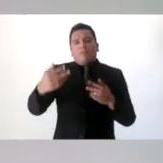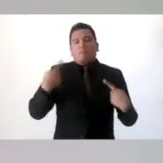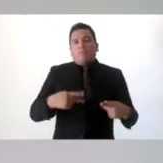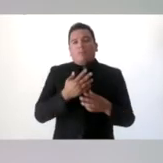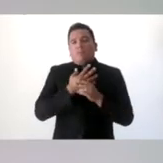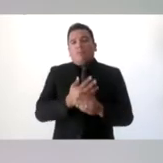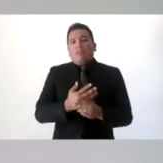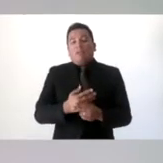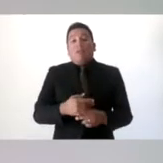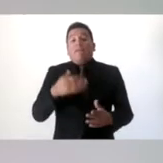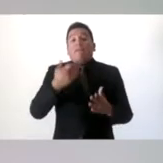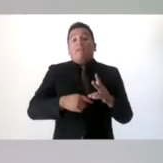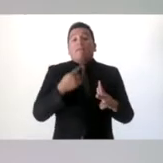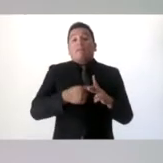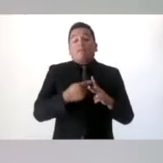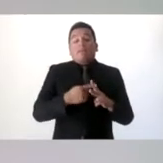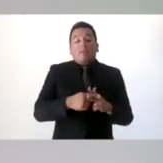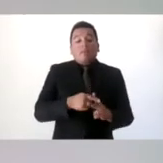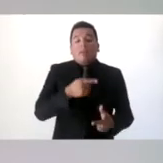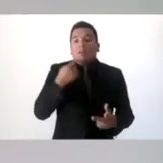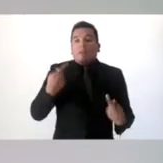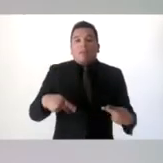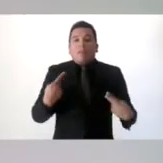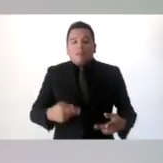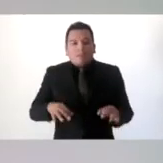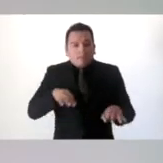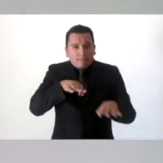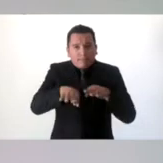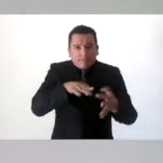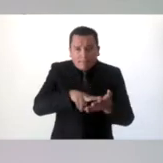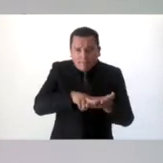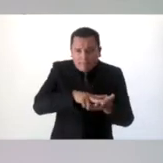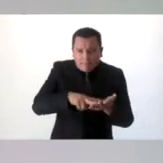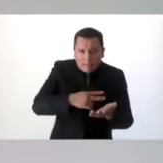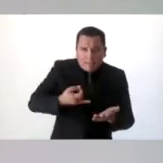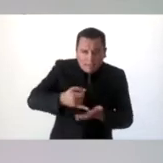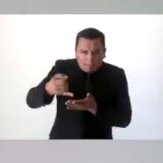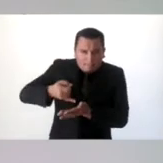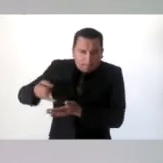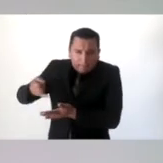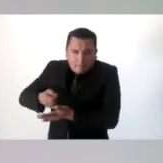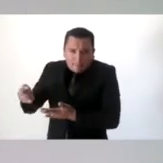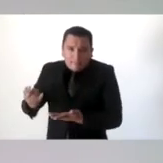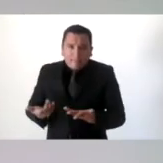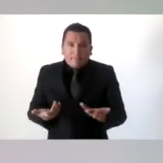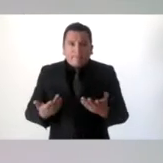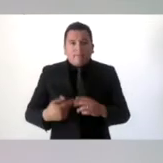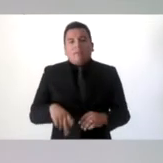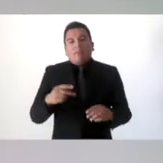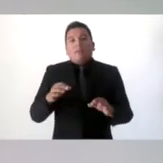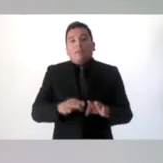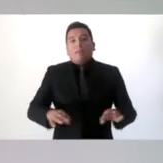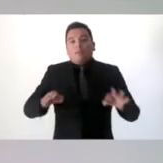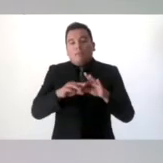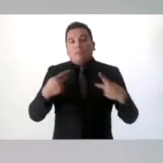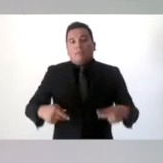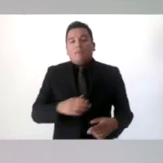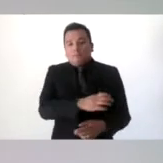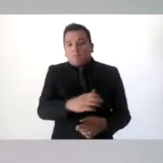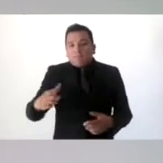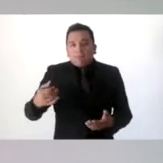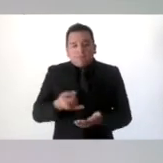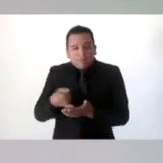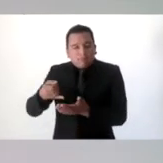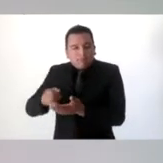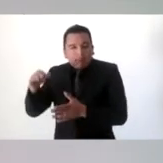decía falta contar el voto del campo, el voto verde, en fin, y entonces también decíamos, bueno, ¿y es justo que el voto verde o el voto del campo